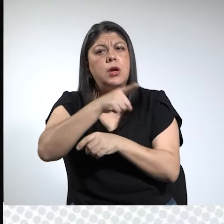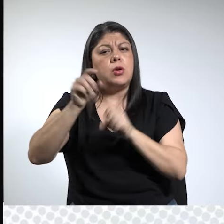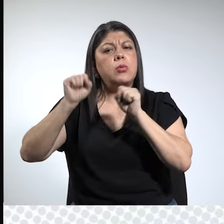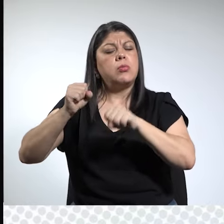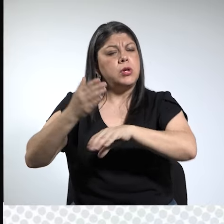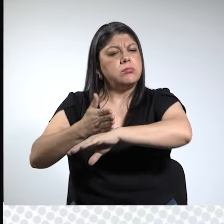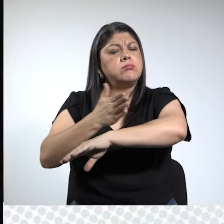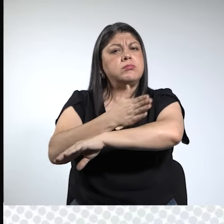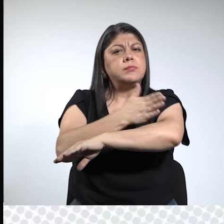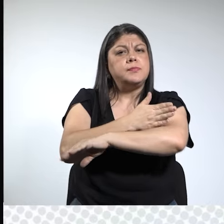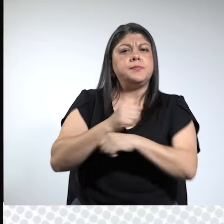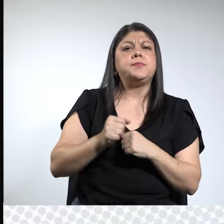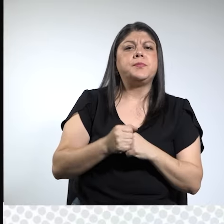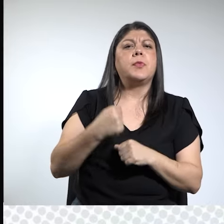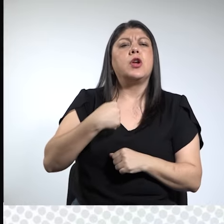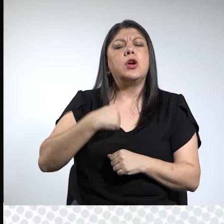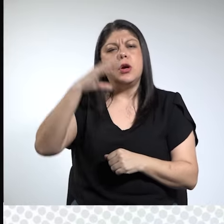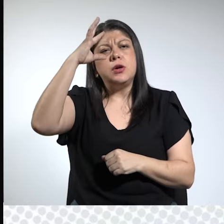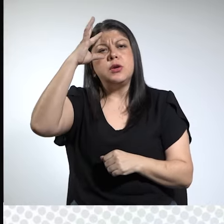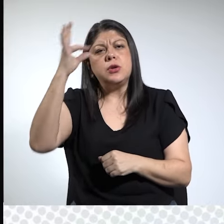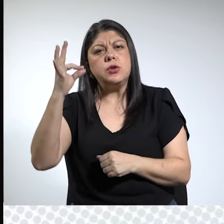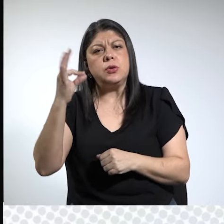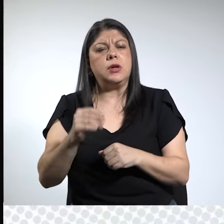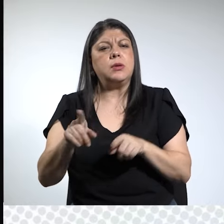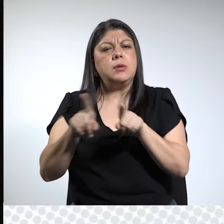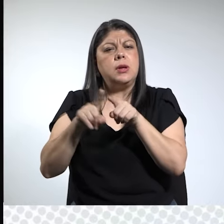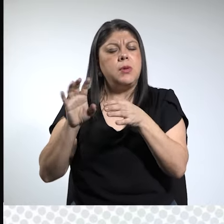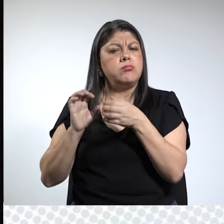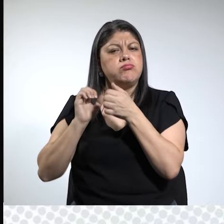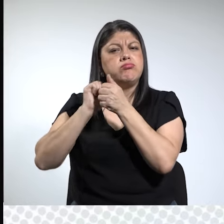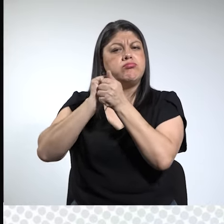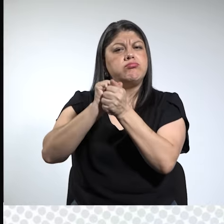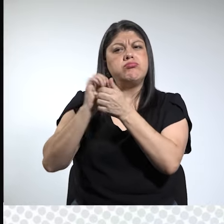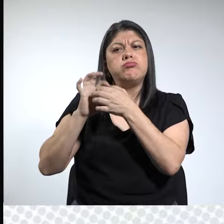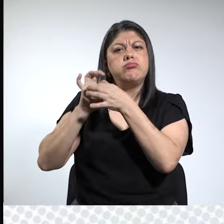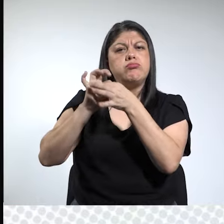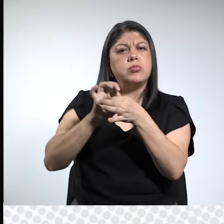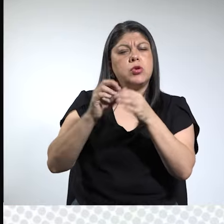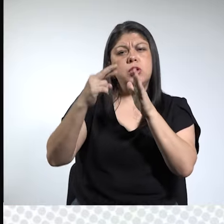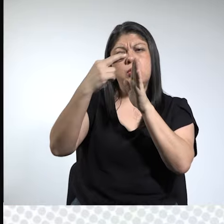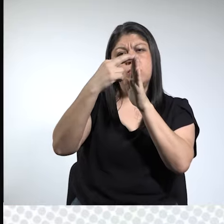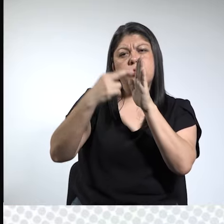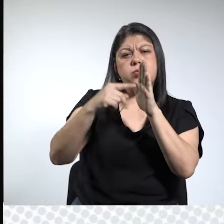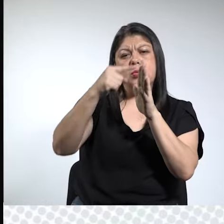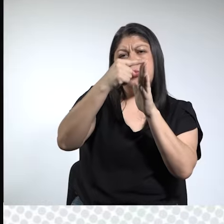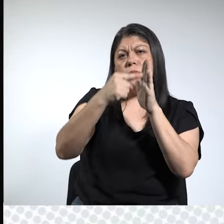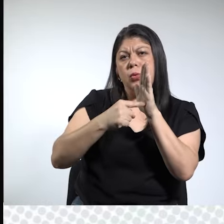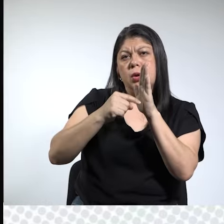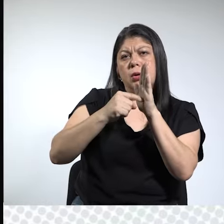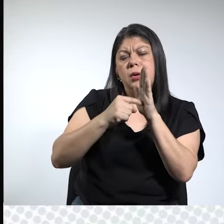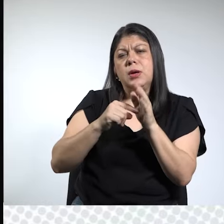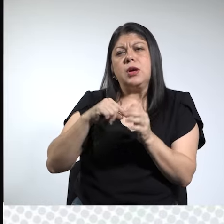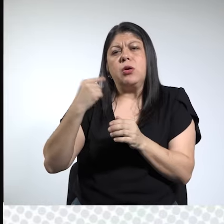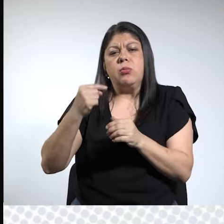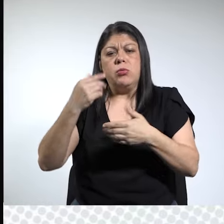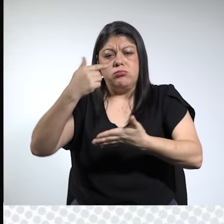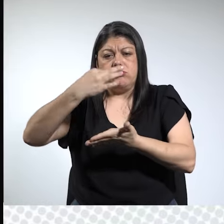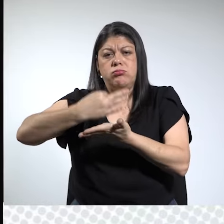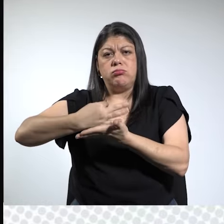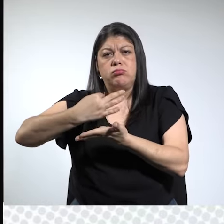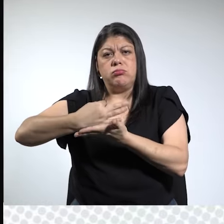pueden salir adelante. Yo creo que esto viene también acompañado un poco de la regularización que se tiene que dar a nivel